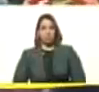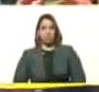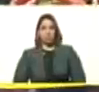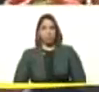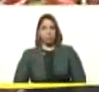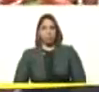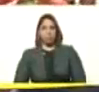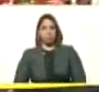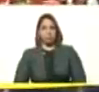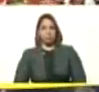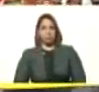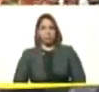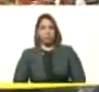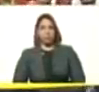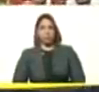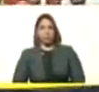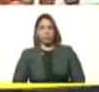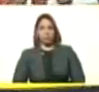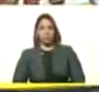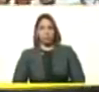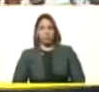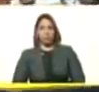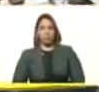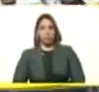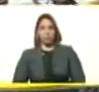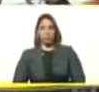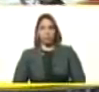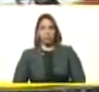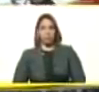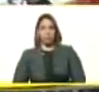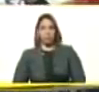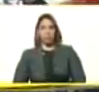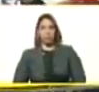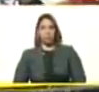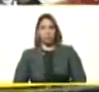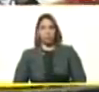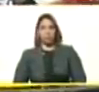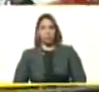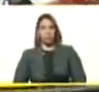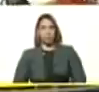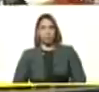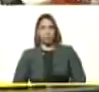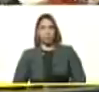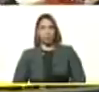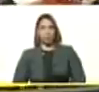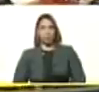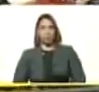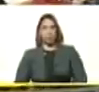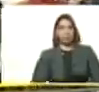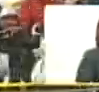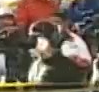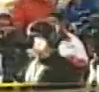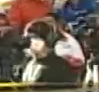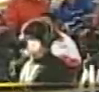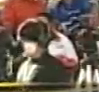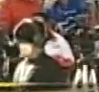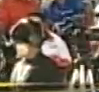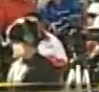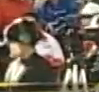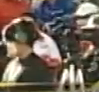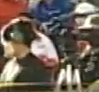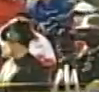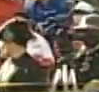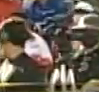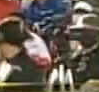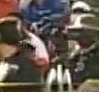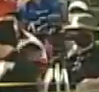¿Y qué es Punto Next? La nueva época de transición al socialismo. Es el socialismo